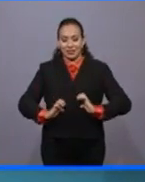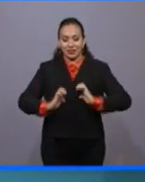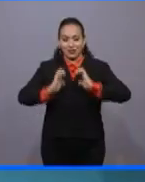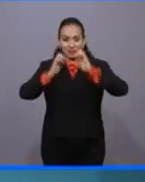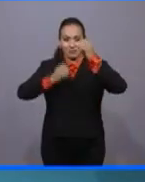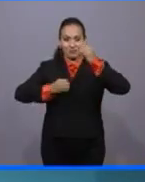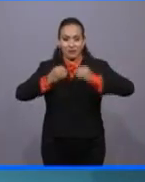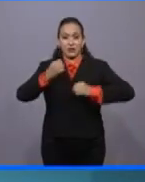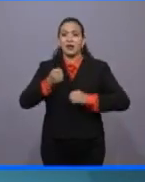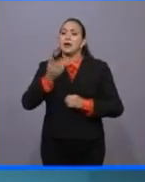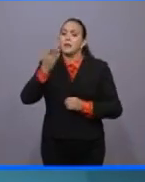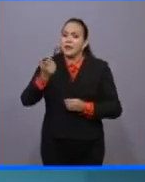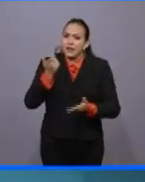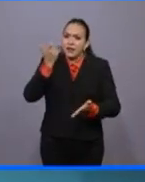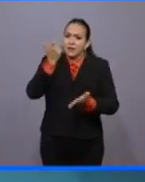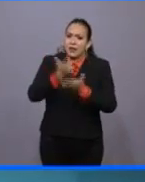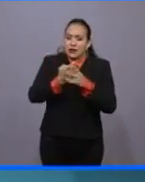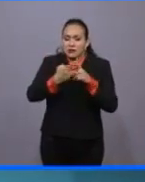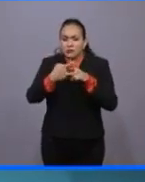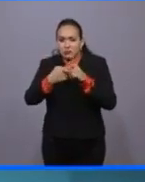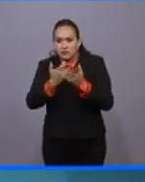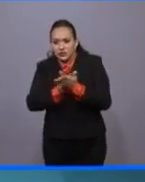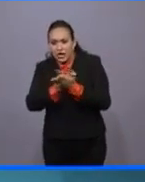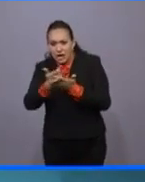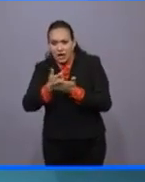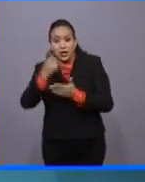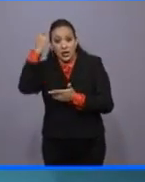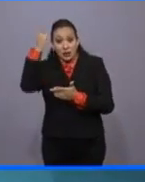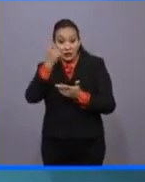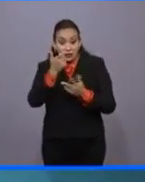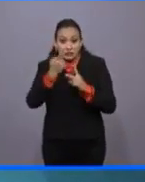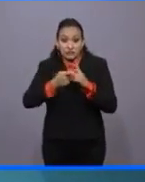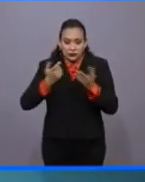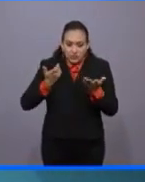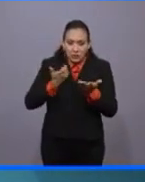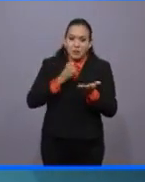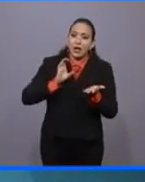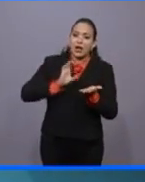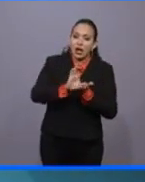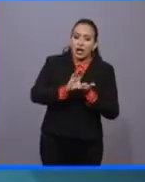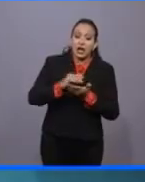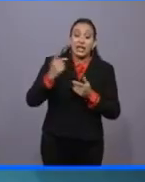Justicia para exigir el pago de ajustes salariales y pensiones, así